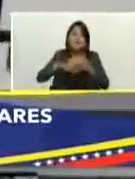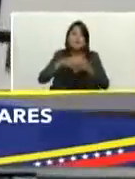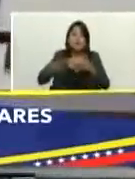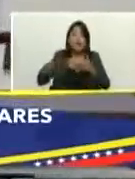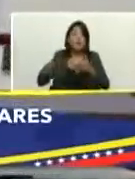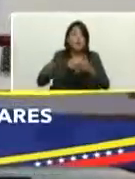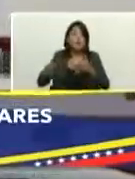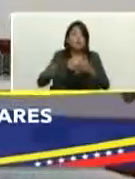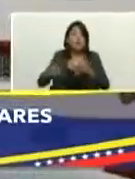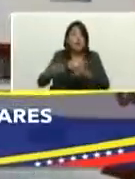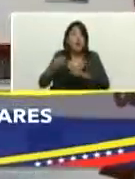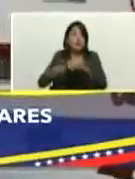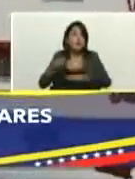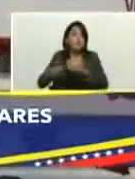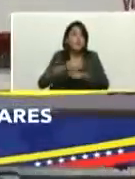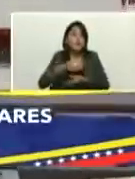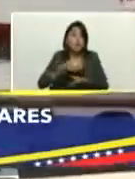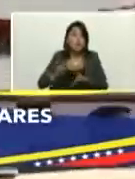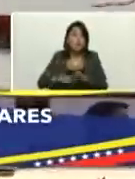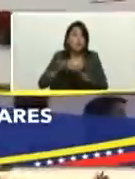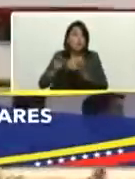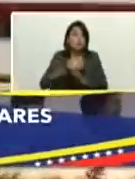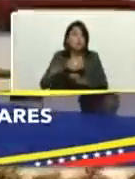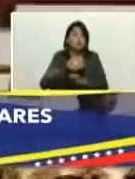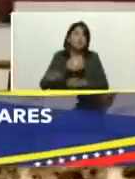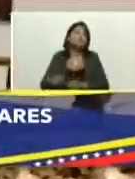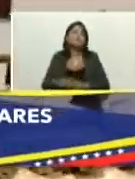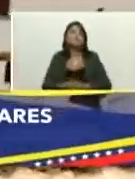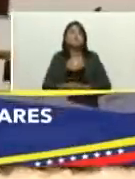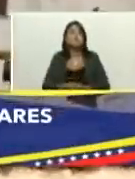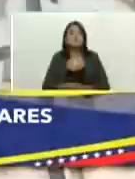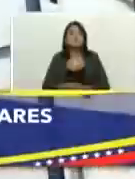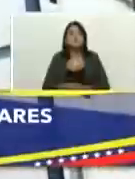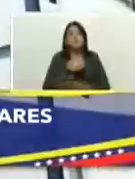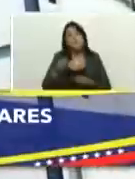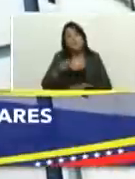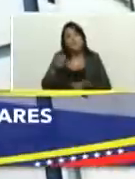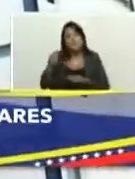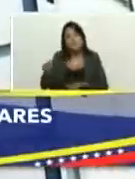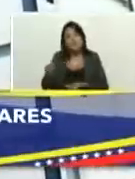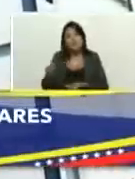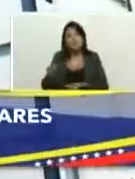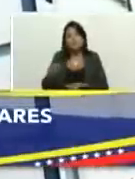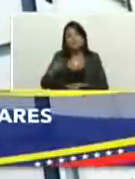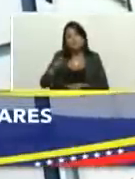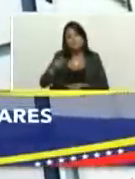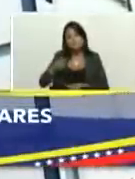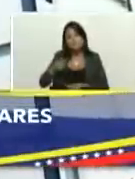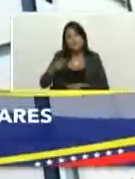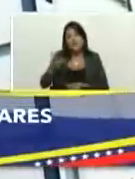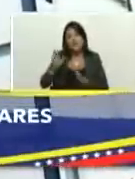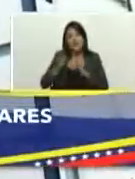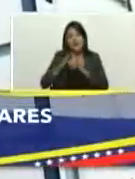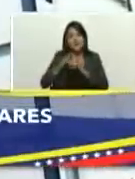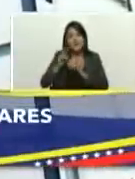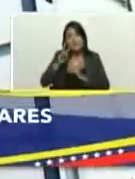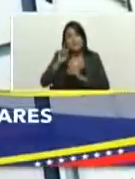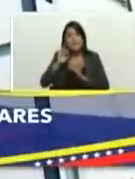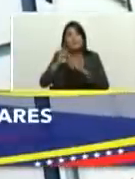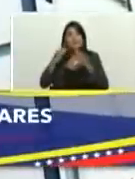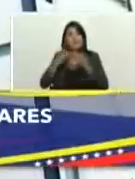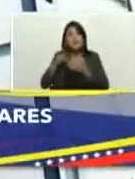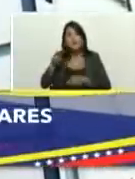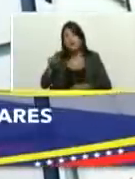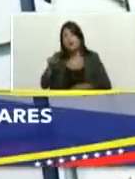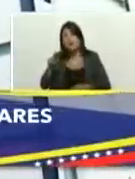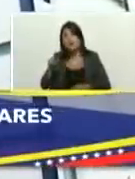Vamos adentro para entregar la vivienda a las 20 familias, las viviendas